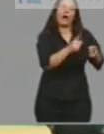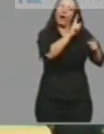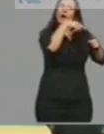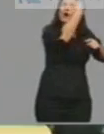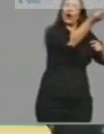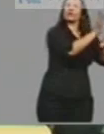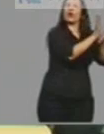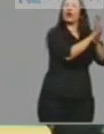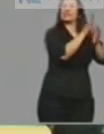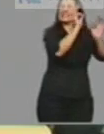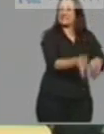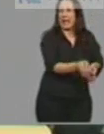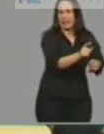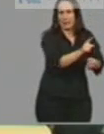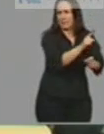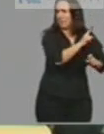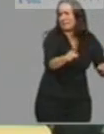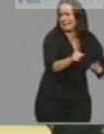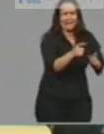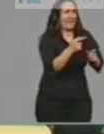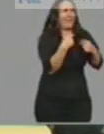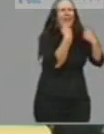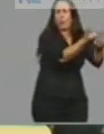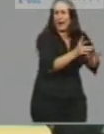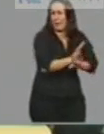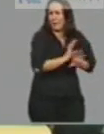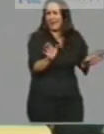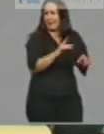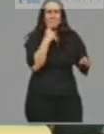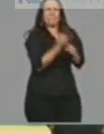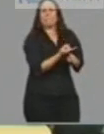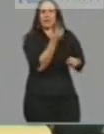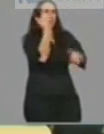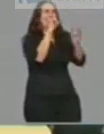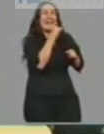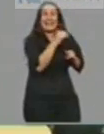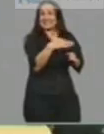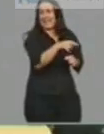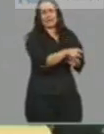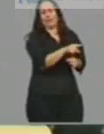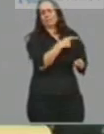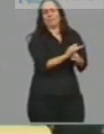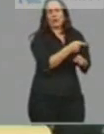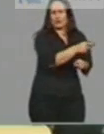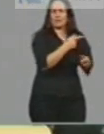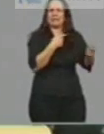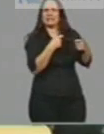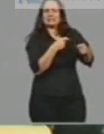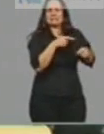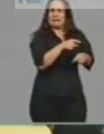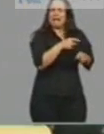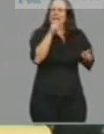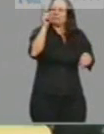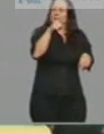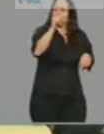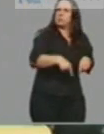los que sabían que era imposible que alguien les devolviera ese dinero con esos intereses. Ahí surgió el problema de los holdouts, que